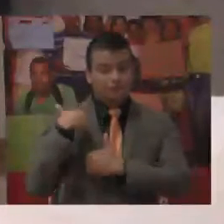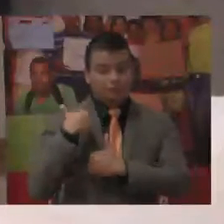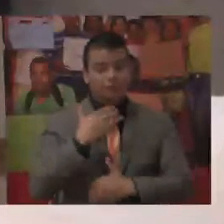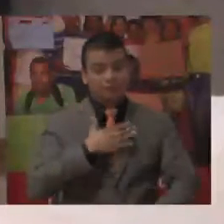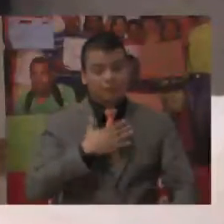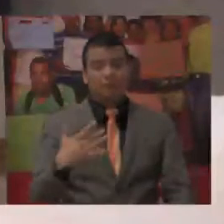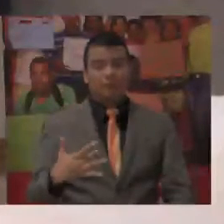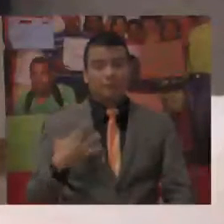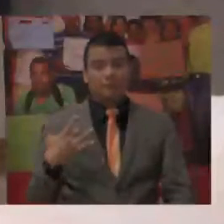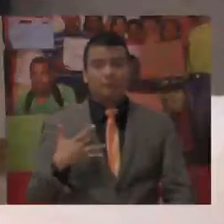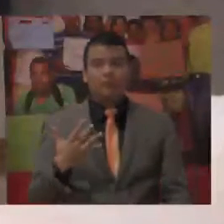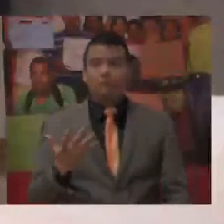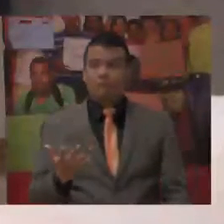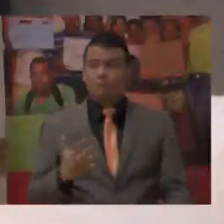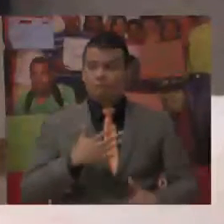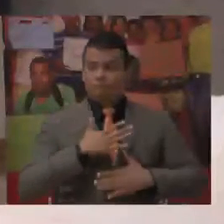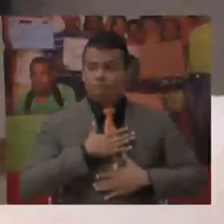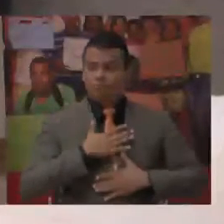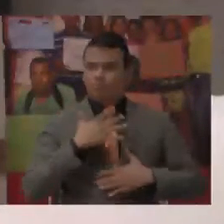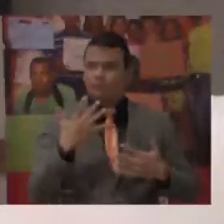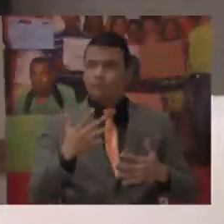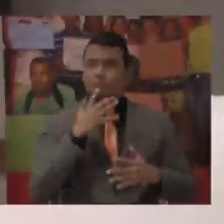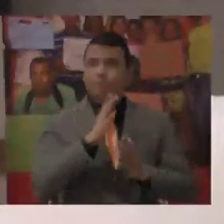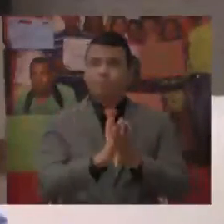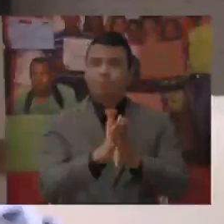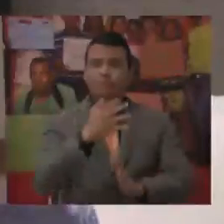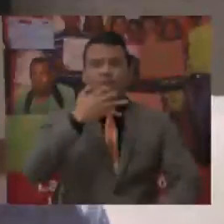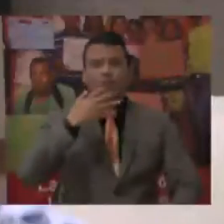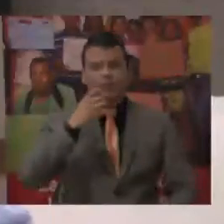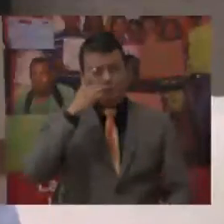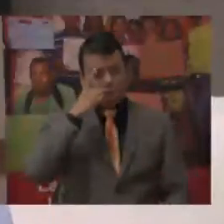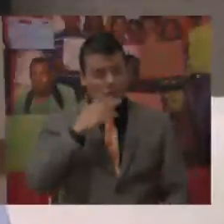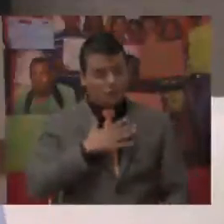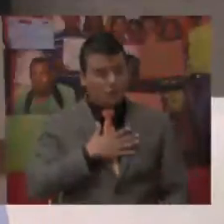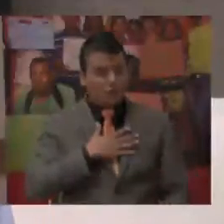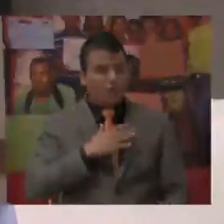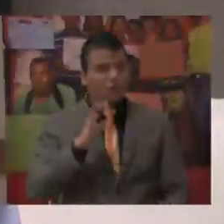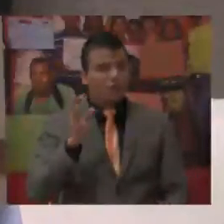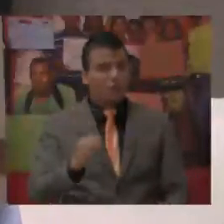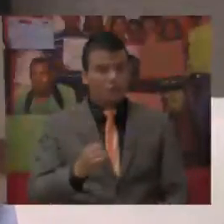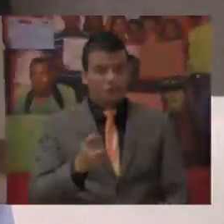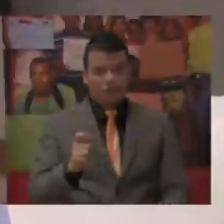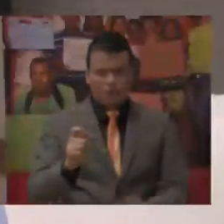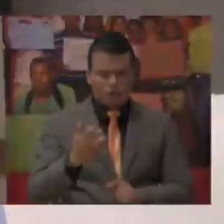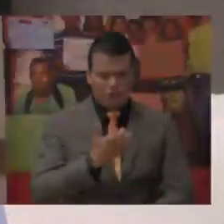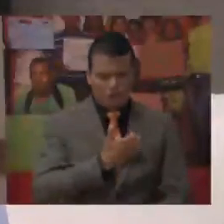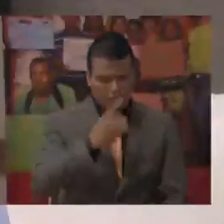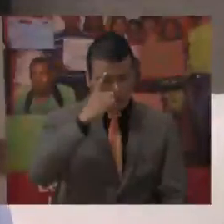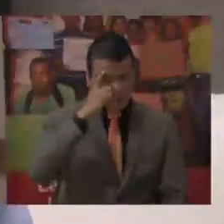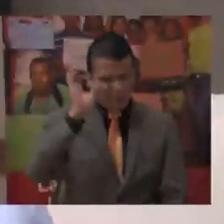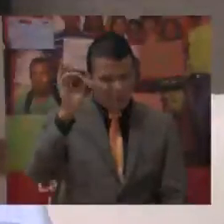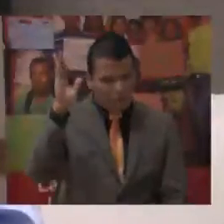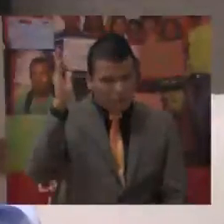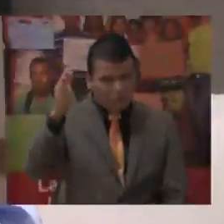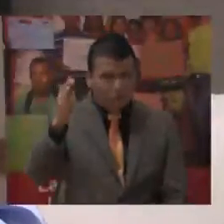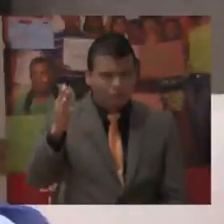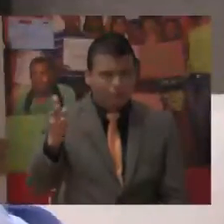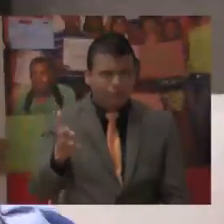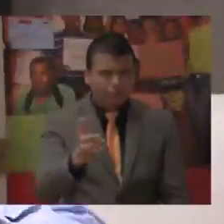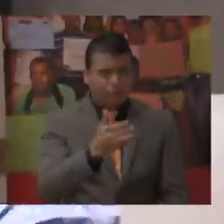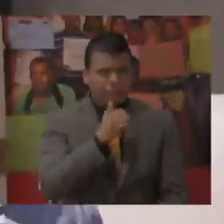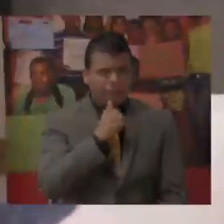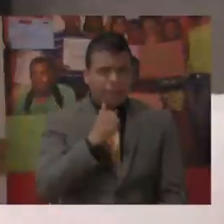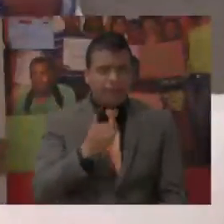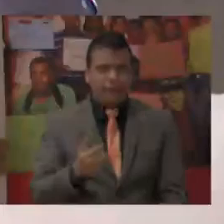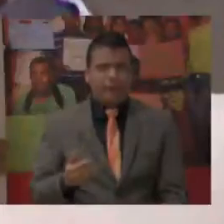obligación. La verdad es que yo nunca me imaginé en la vida que yo iba a ser alcalde, y un poco